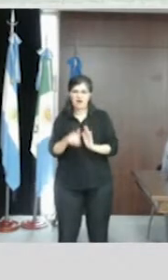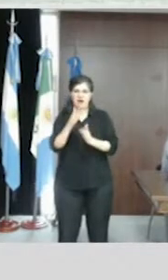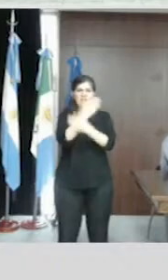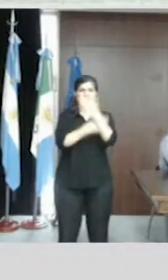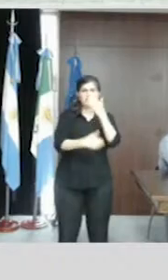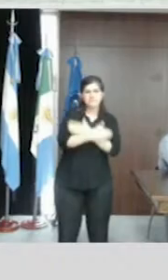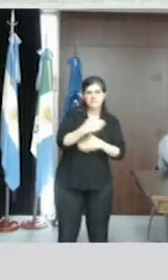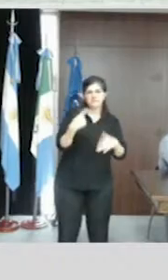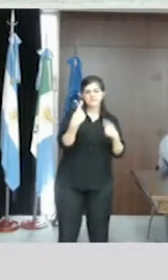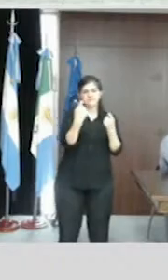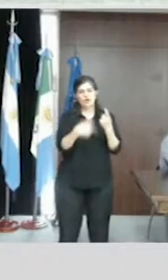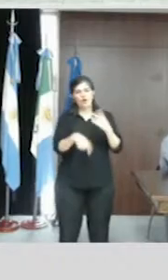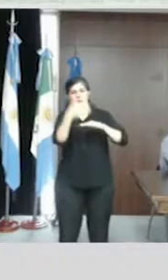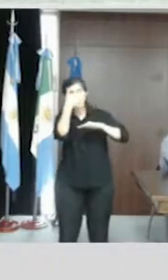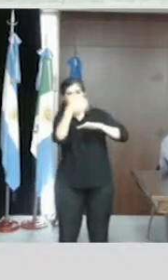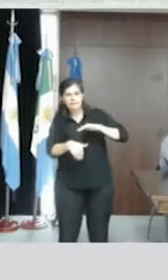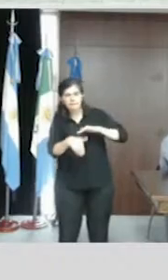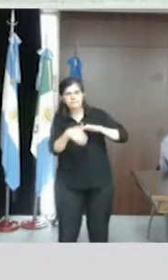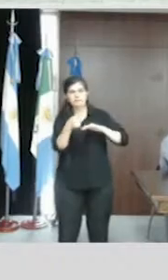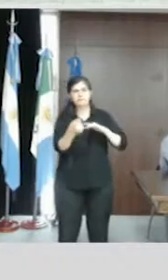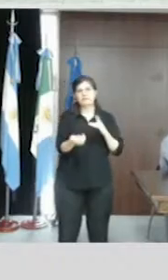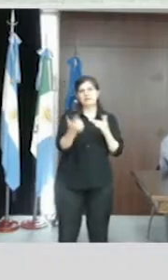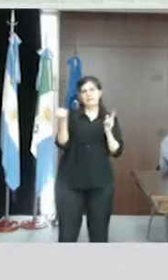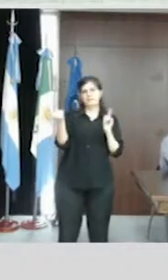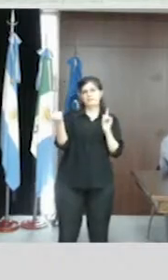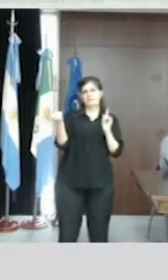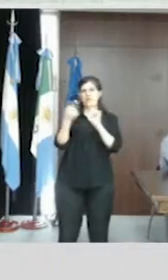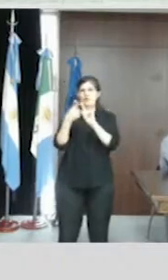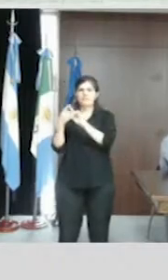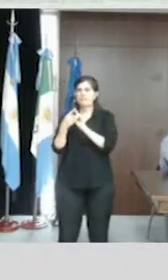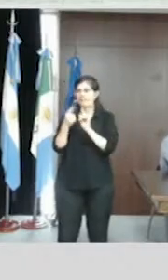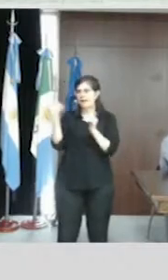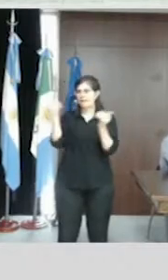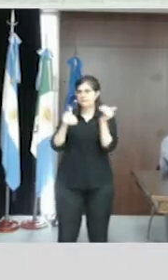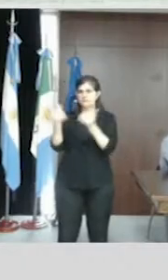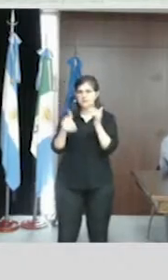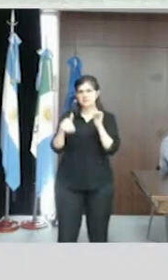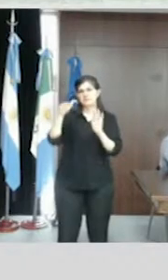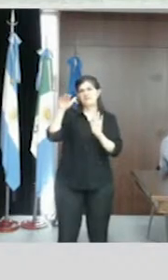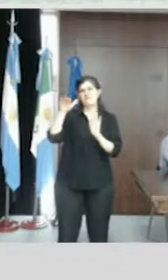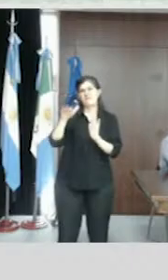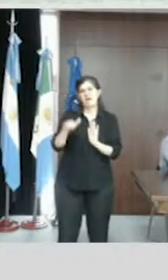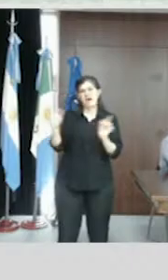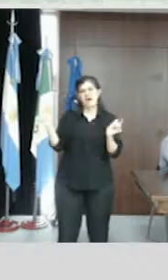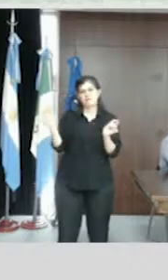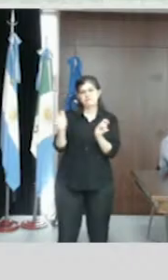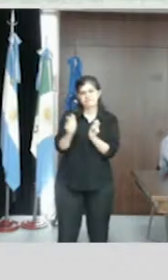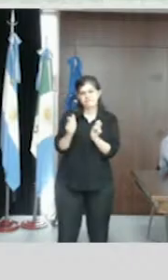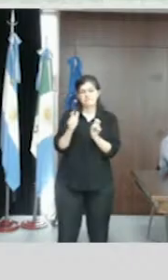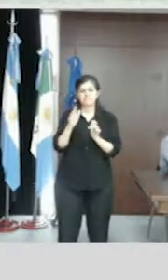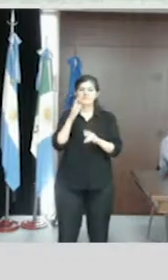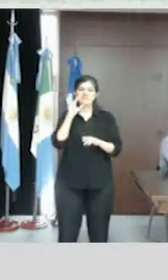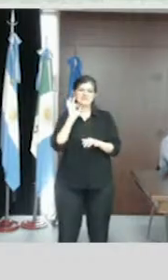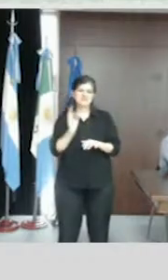en el movimiento ya sabemos. De la restricción en la participación ya sabemos. Una vez le pregunté a una neuróloga,